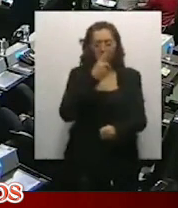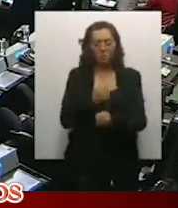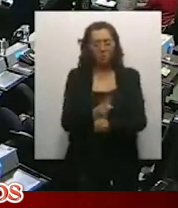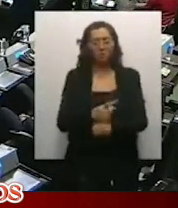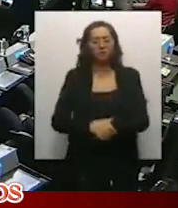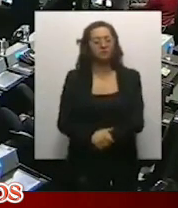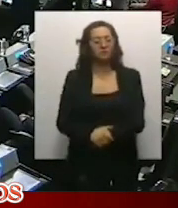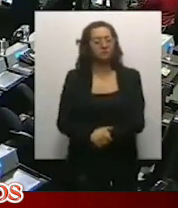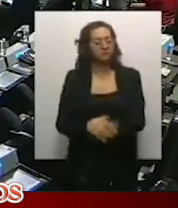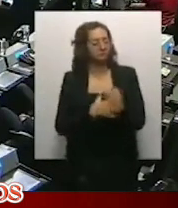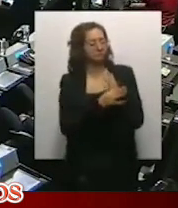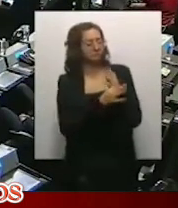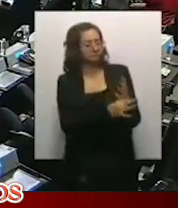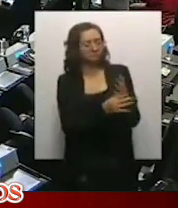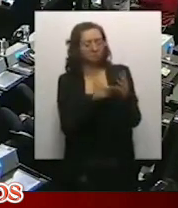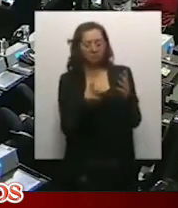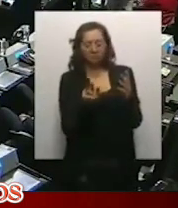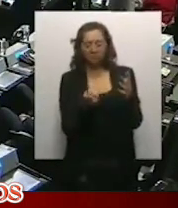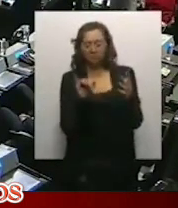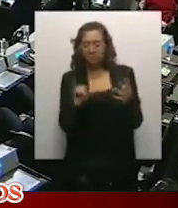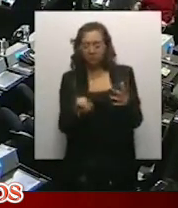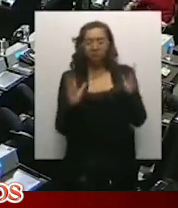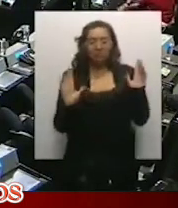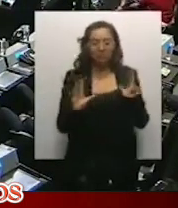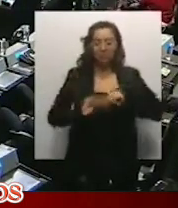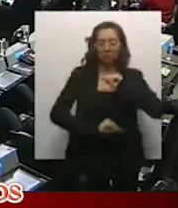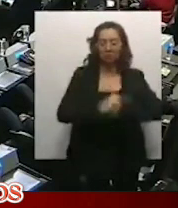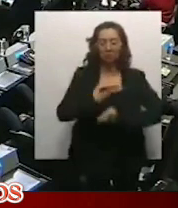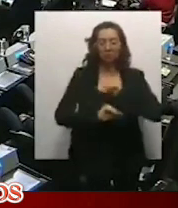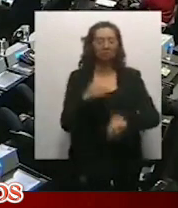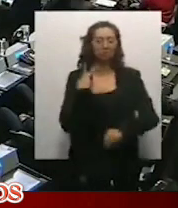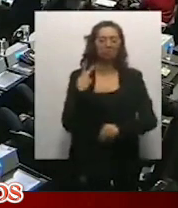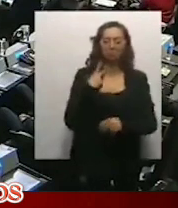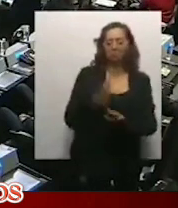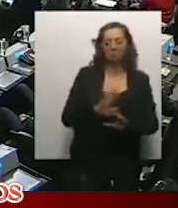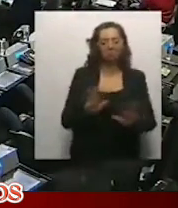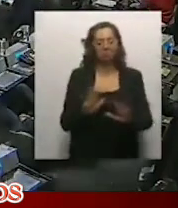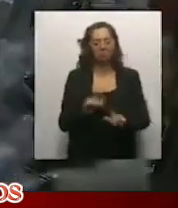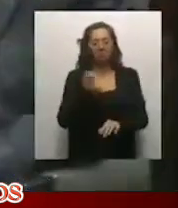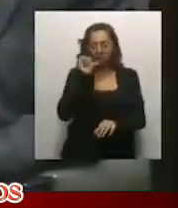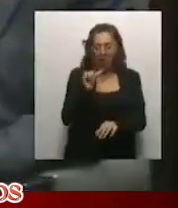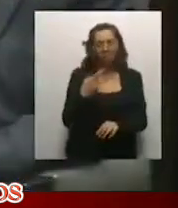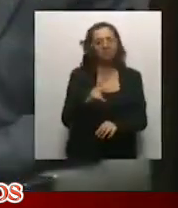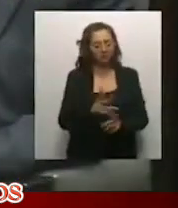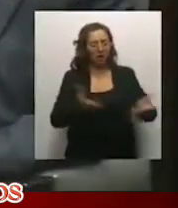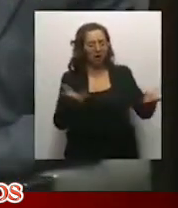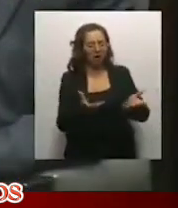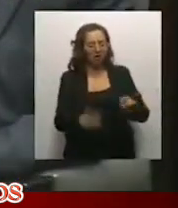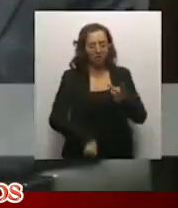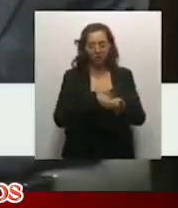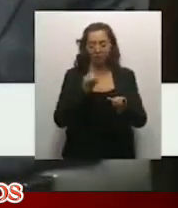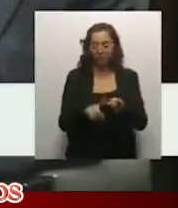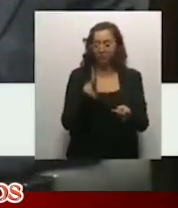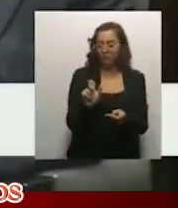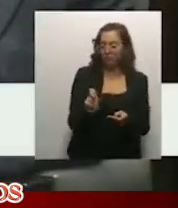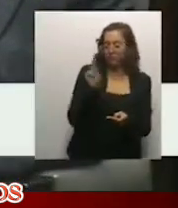Dijo el PRI que no iba a politizar y partidizó. Dice Acción Nacional que ya resolvamos